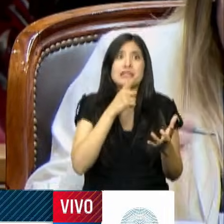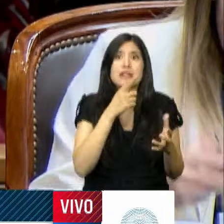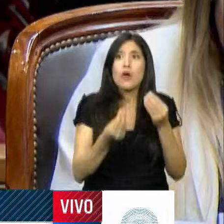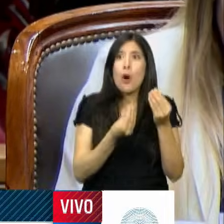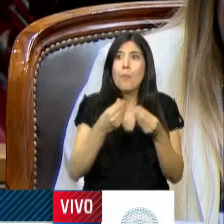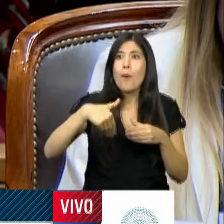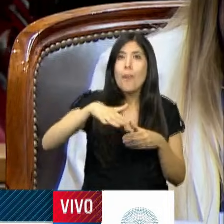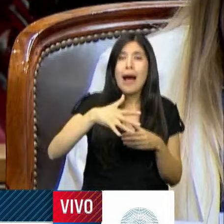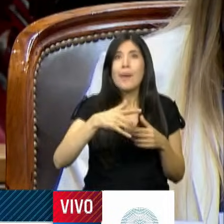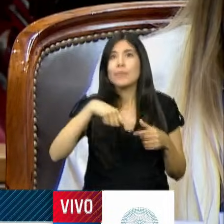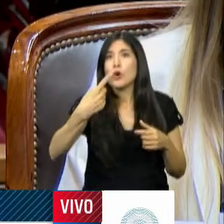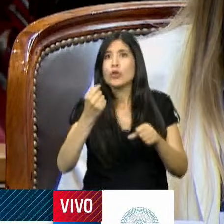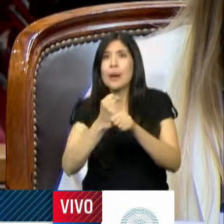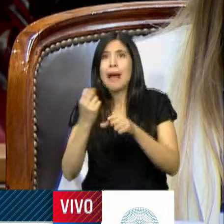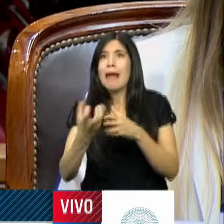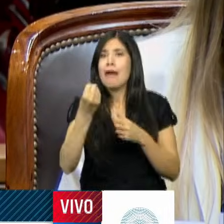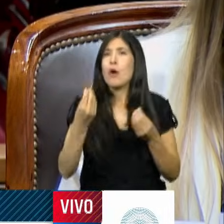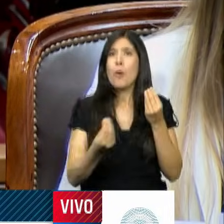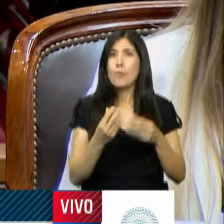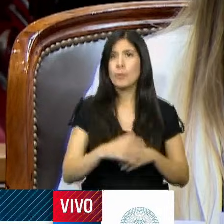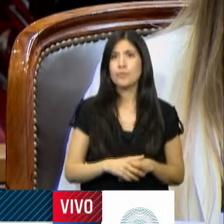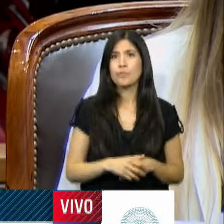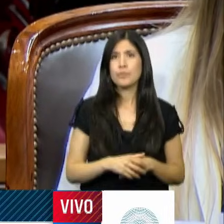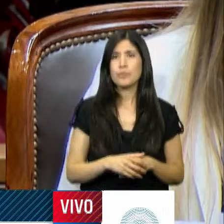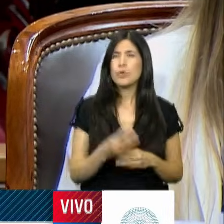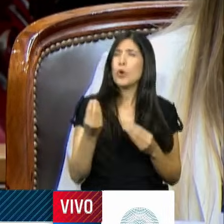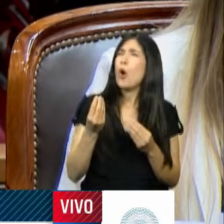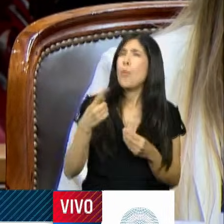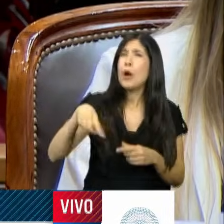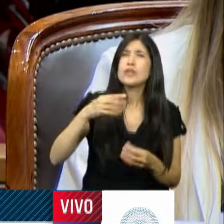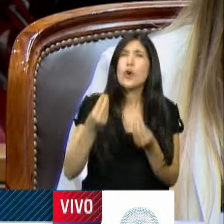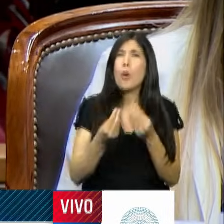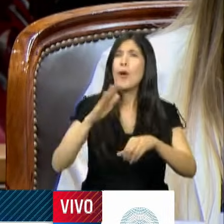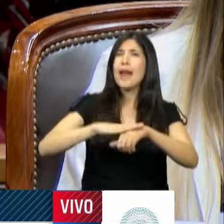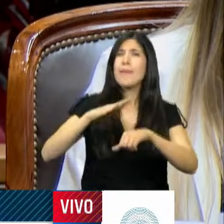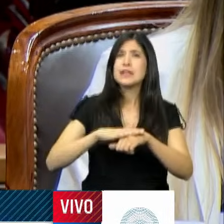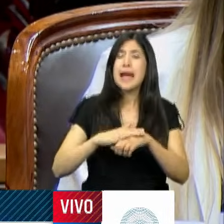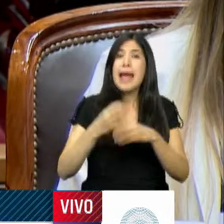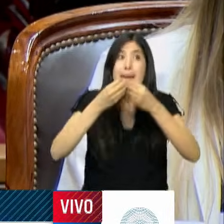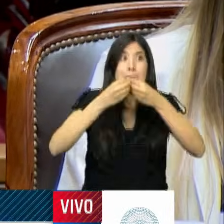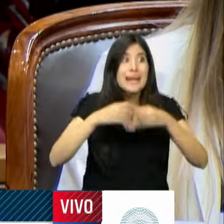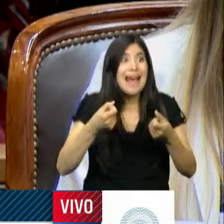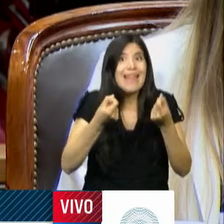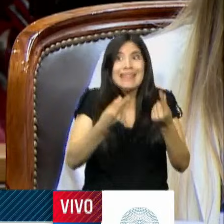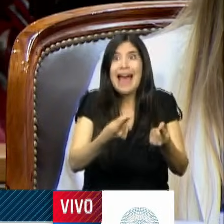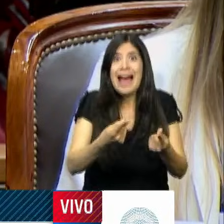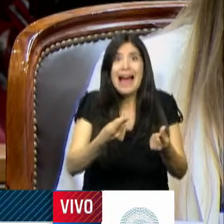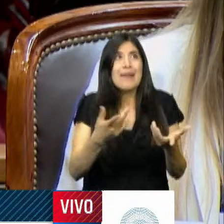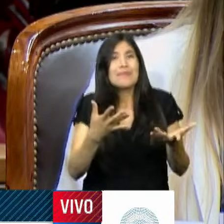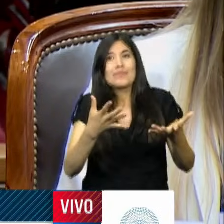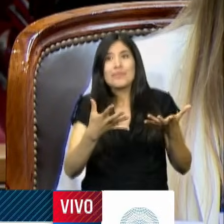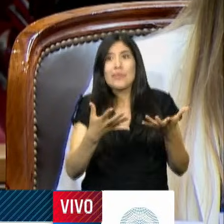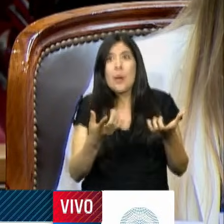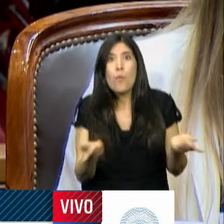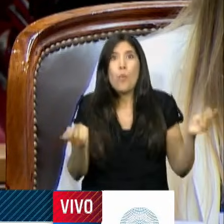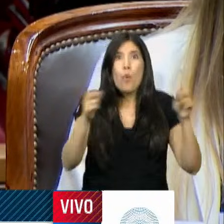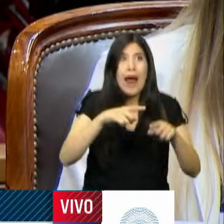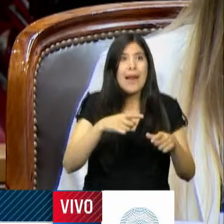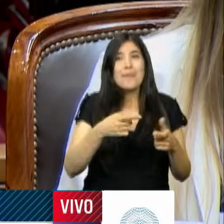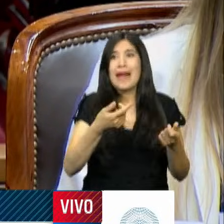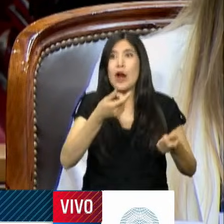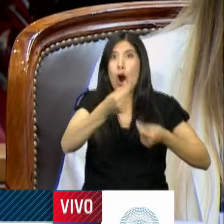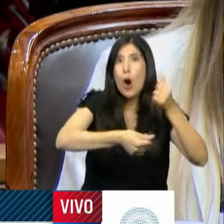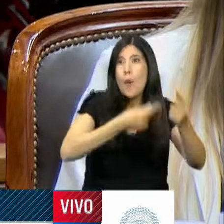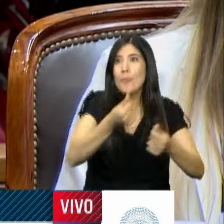políticas extractivas? ¿Cómo van a hacer para empezar a generar una reactivación del